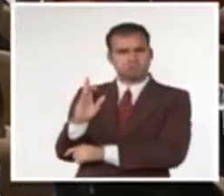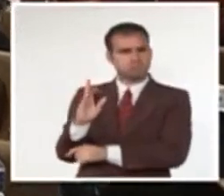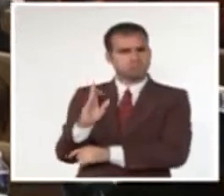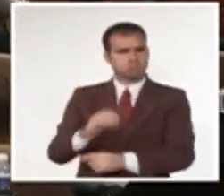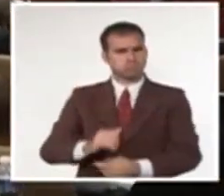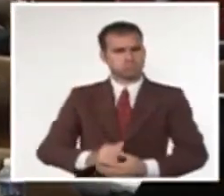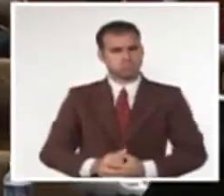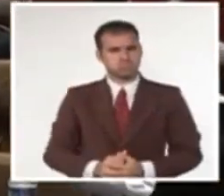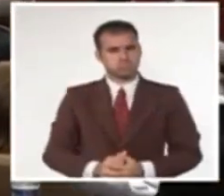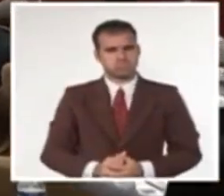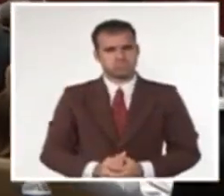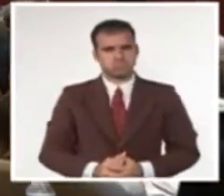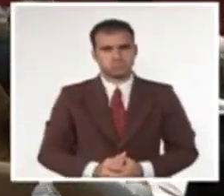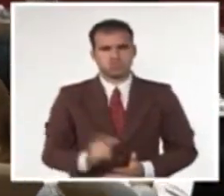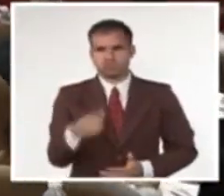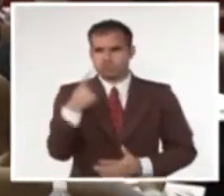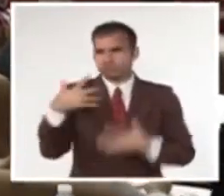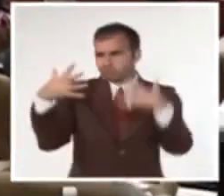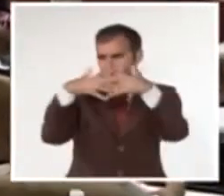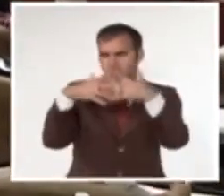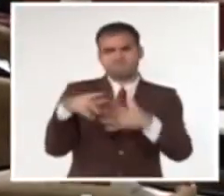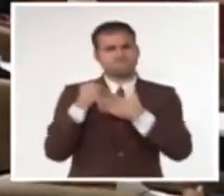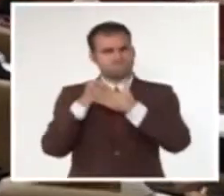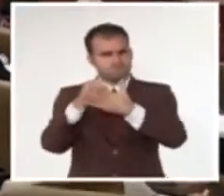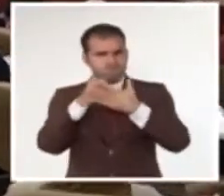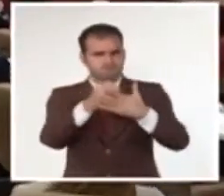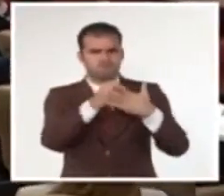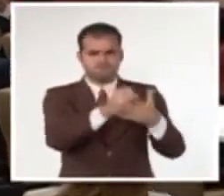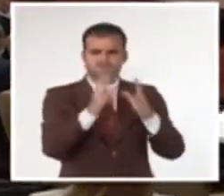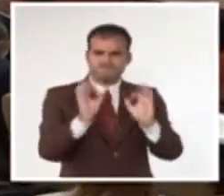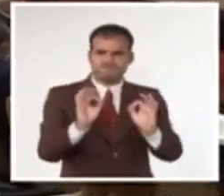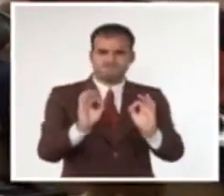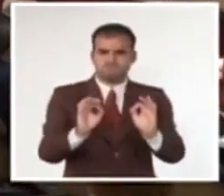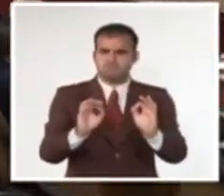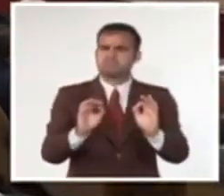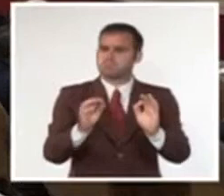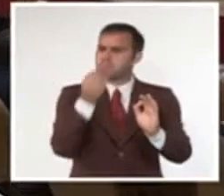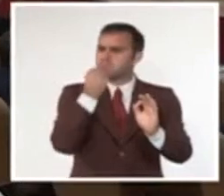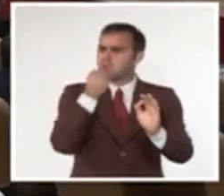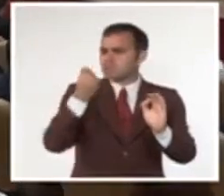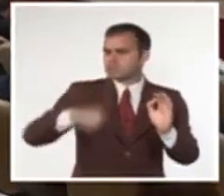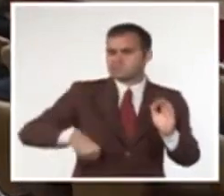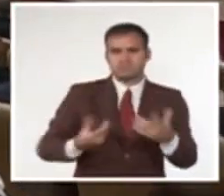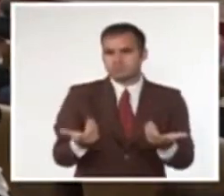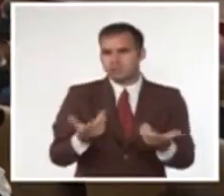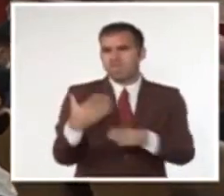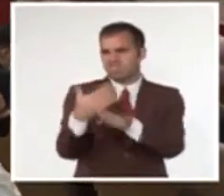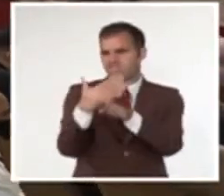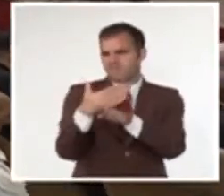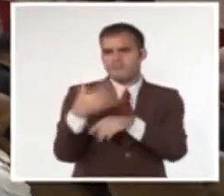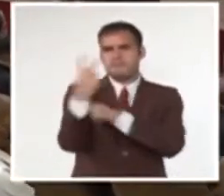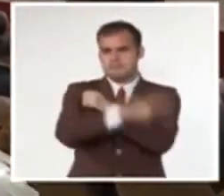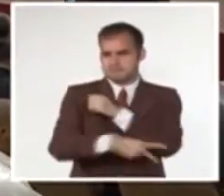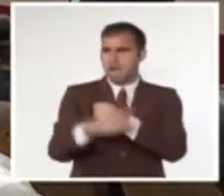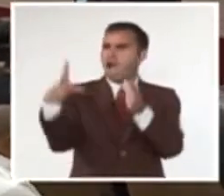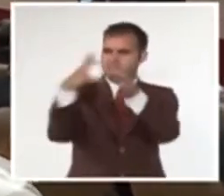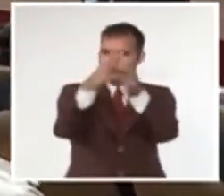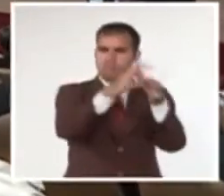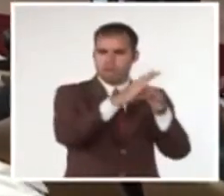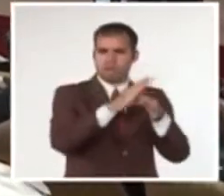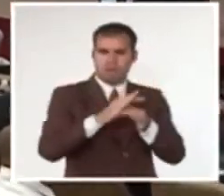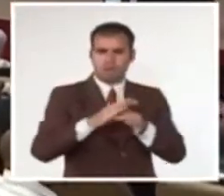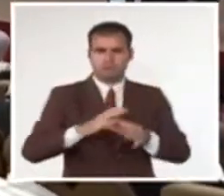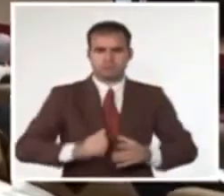planeta, con relaciones de cooperación vastas y mutuamente provechosas con numerosas naciones.